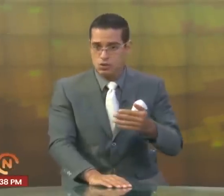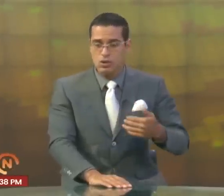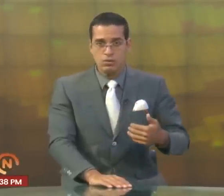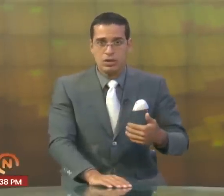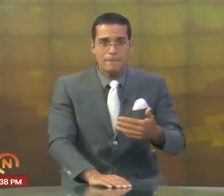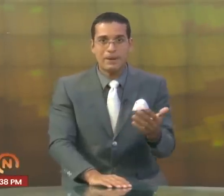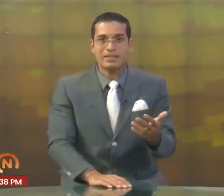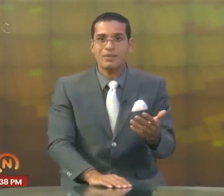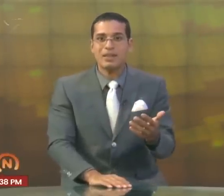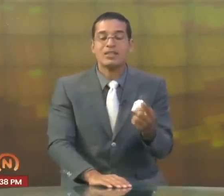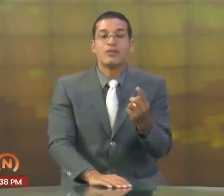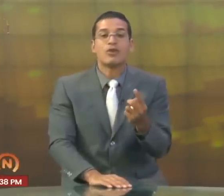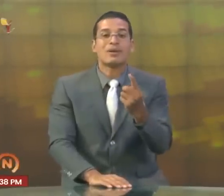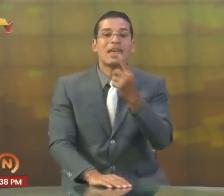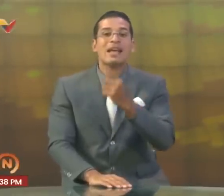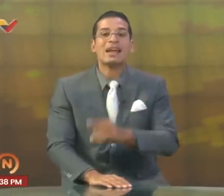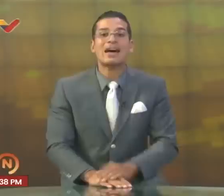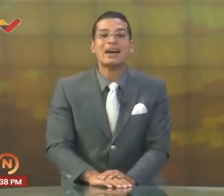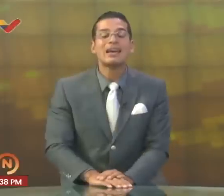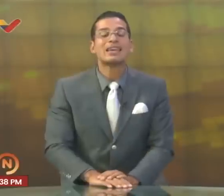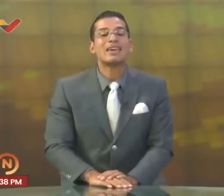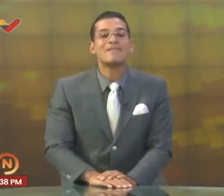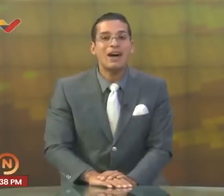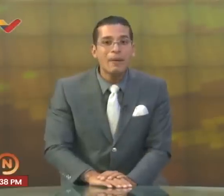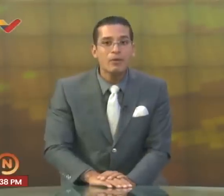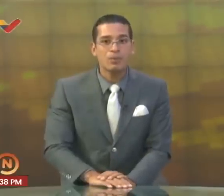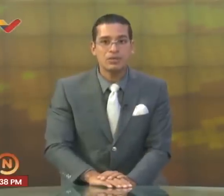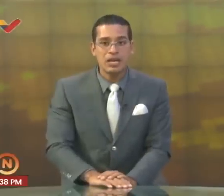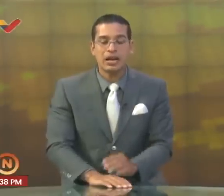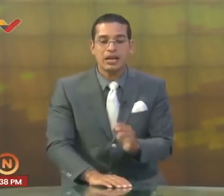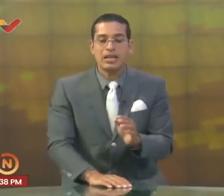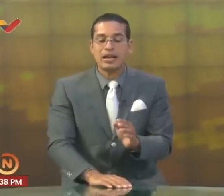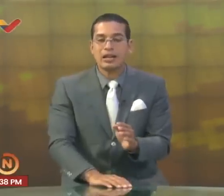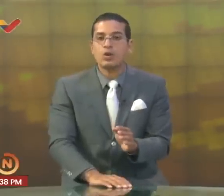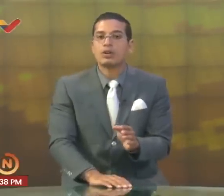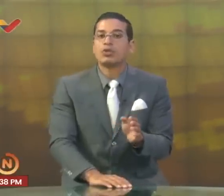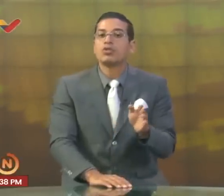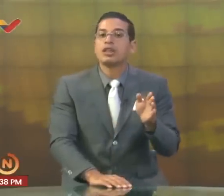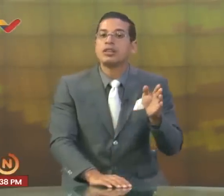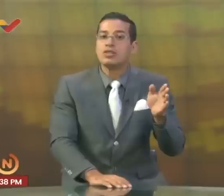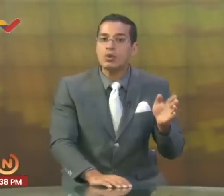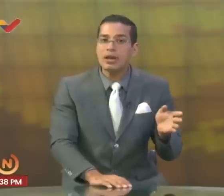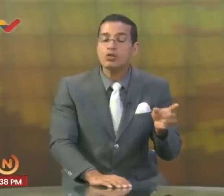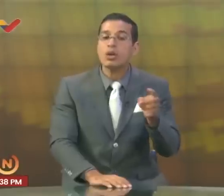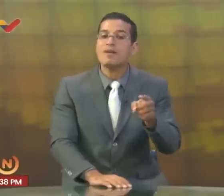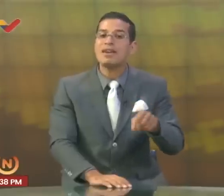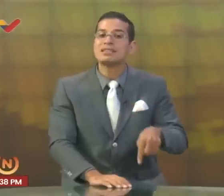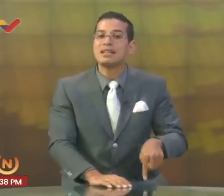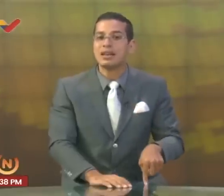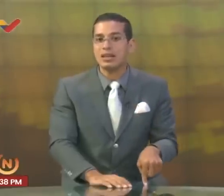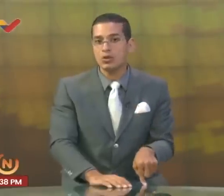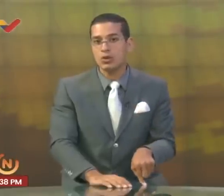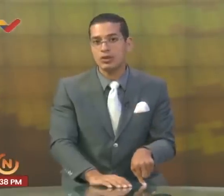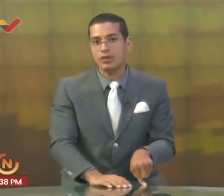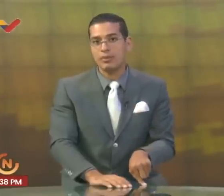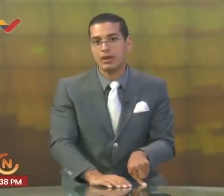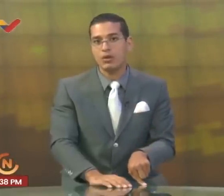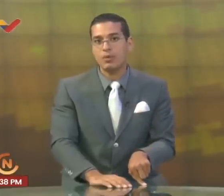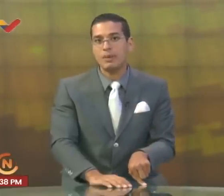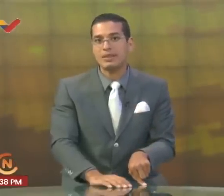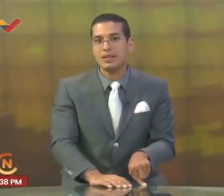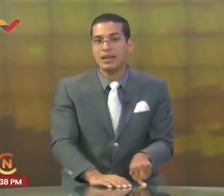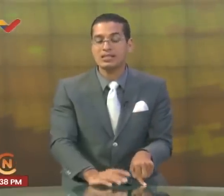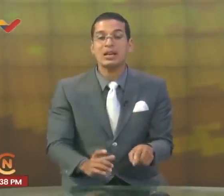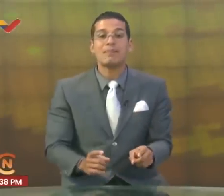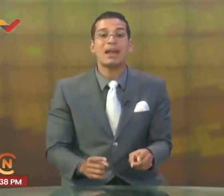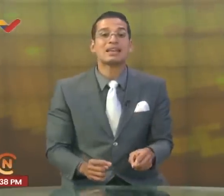ha dicho campantemente y de forma descarada que va a propiciar la renovación de este instrumento que vence el 31 de